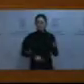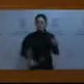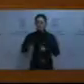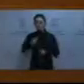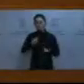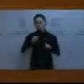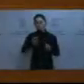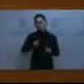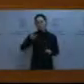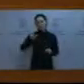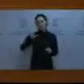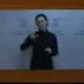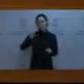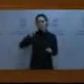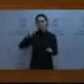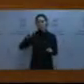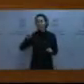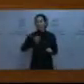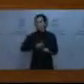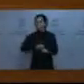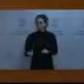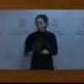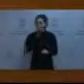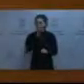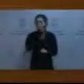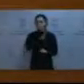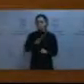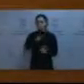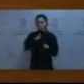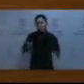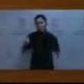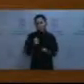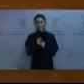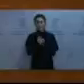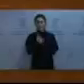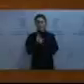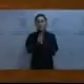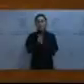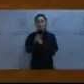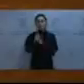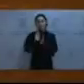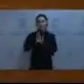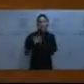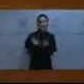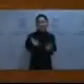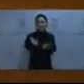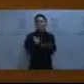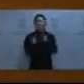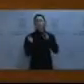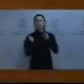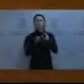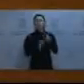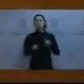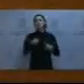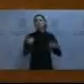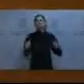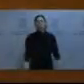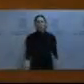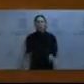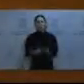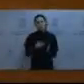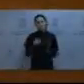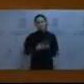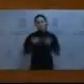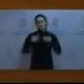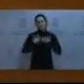Alcoa, no son sus aproximadamente 400 trabajadores directos o sus 200 indirectos. El problema es la ausencia de un plan industrial y